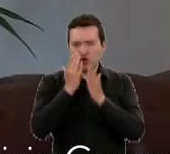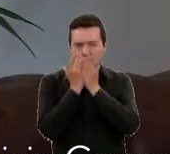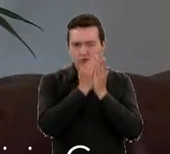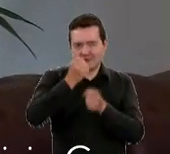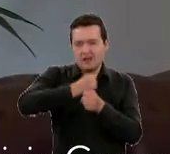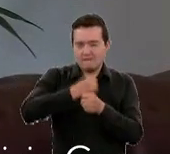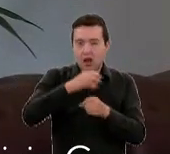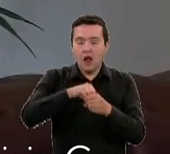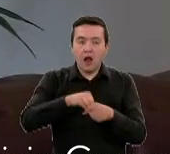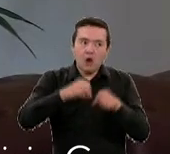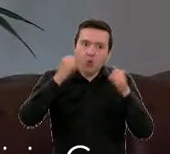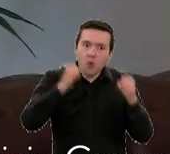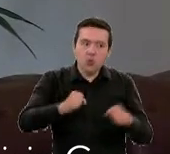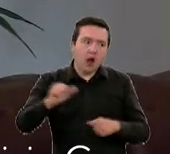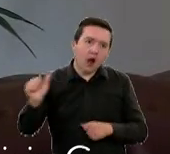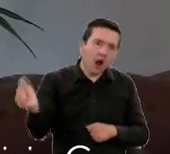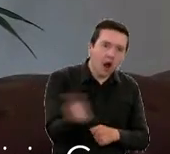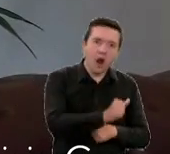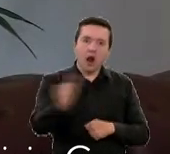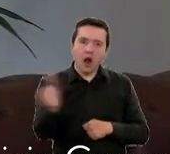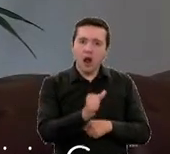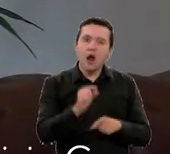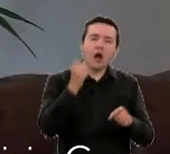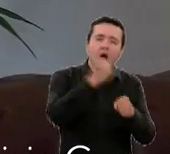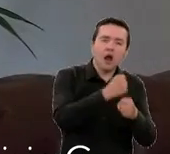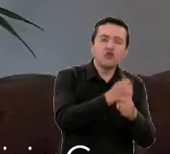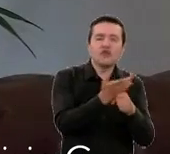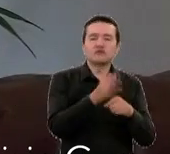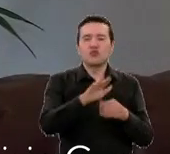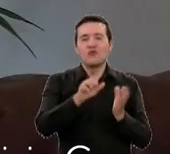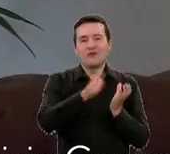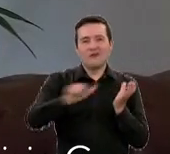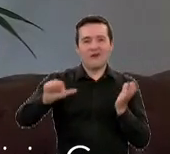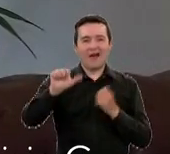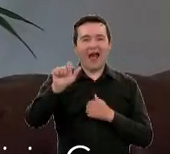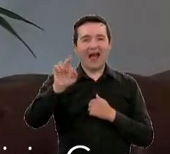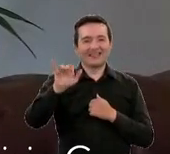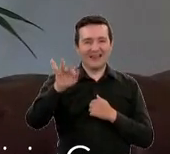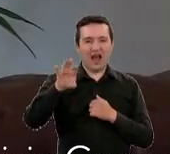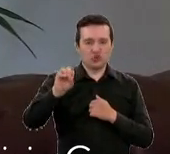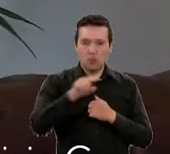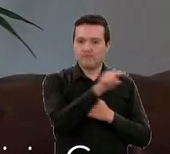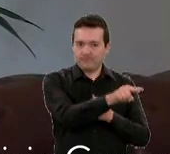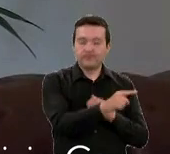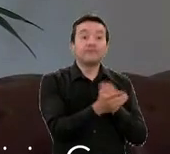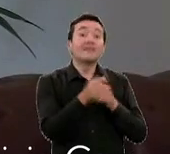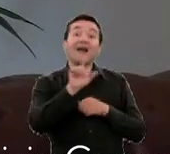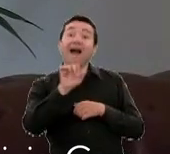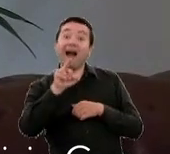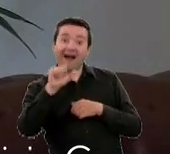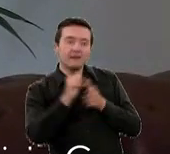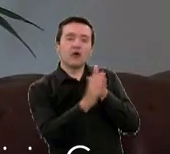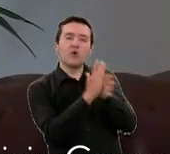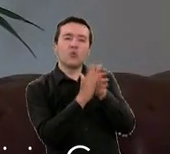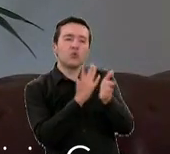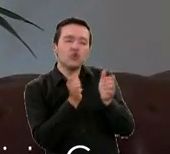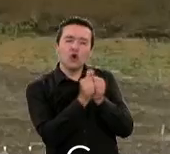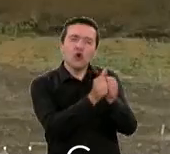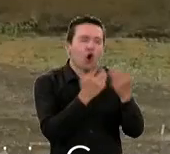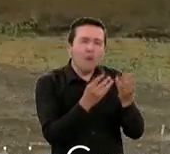odisea para llegar a la sede donde trabaja, que es en el municipio de Atrato. Nuestra compañera Andrea Estrella lo acompañó en su recorrido y nos envió el siguiente